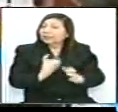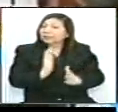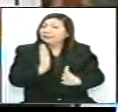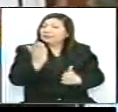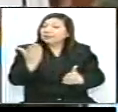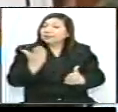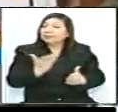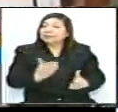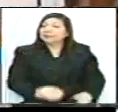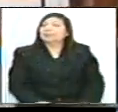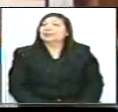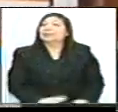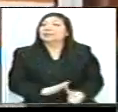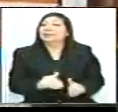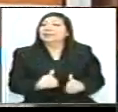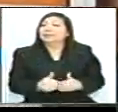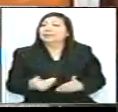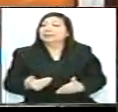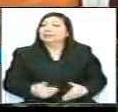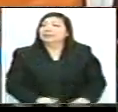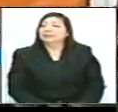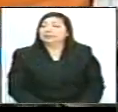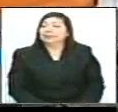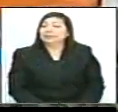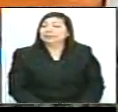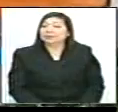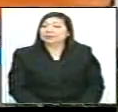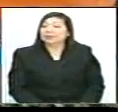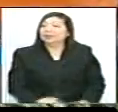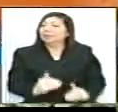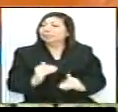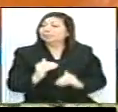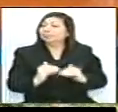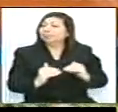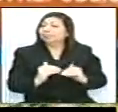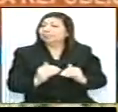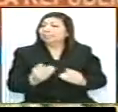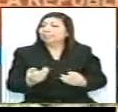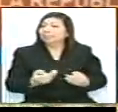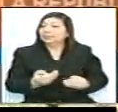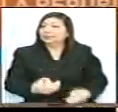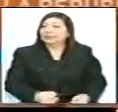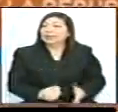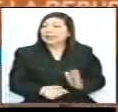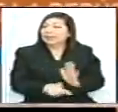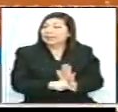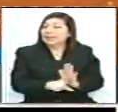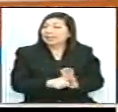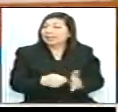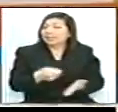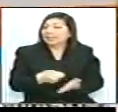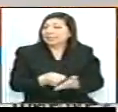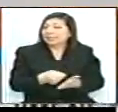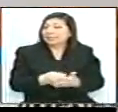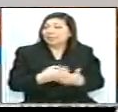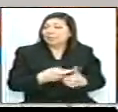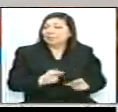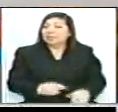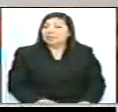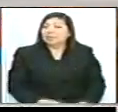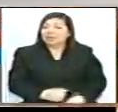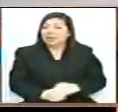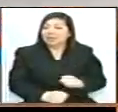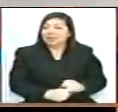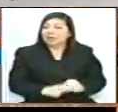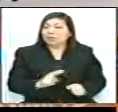los proyectos de presupuesto del sector público, equilibrio financiero y la ley de endeudamiento del sector público para el